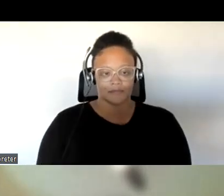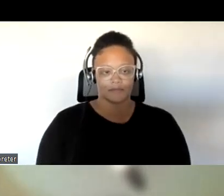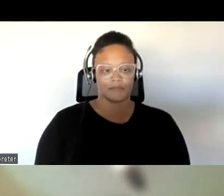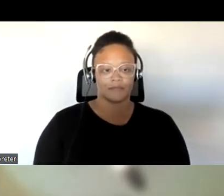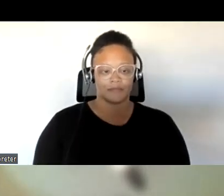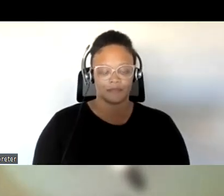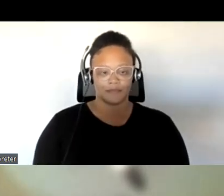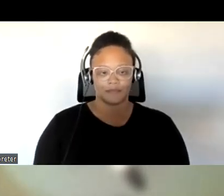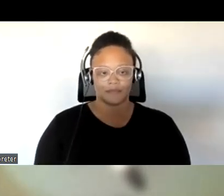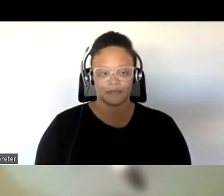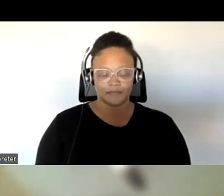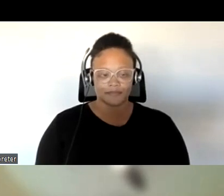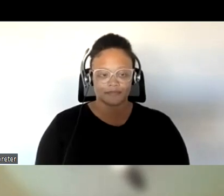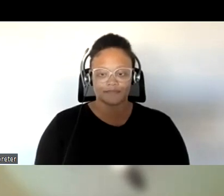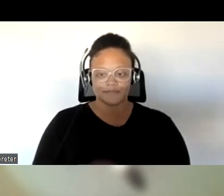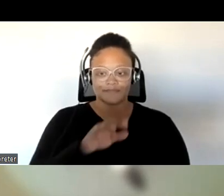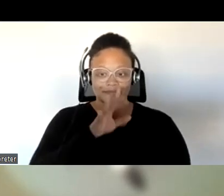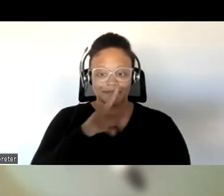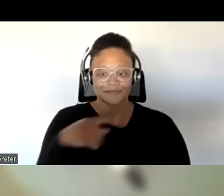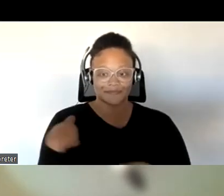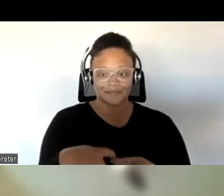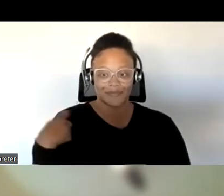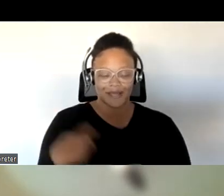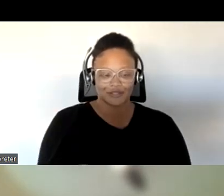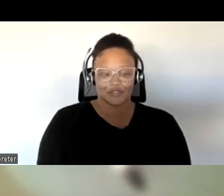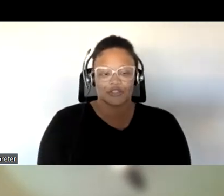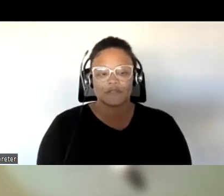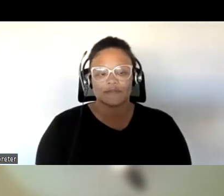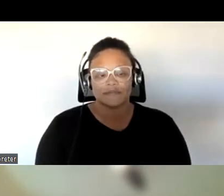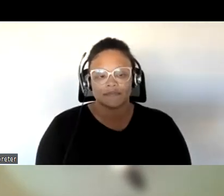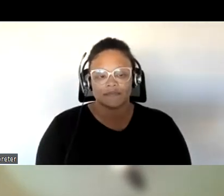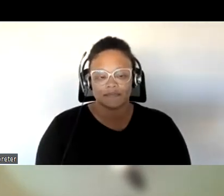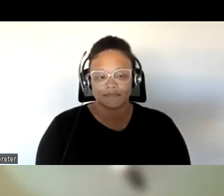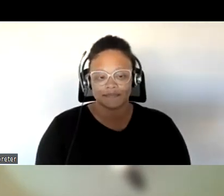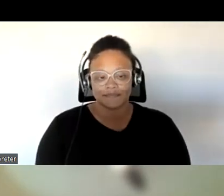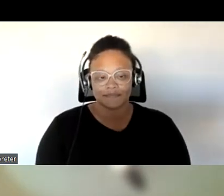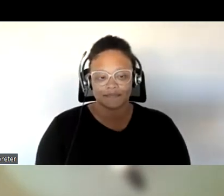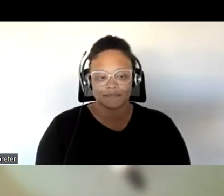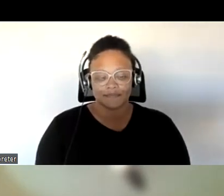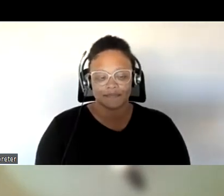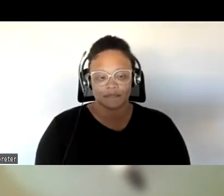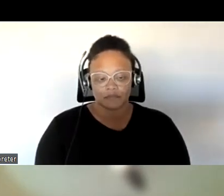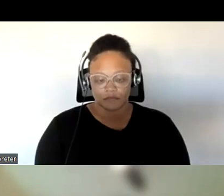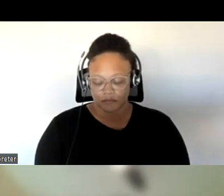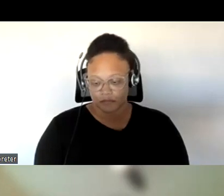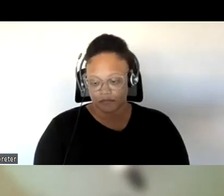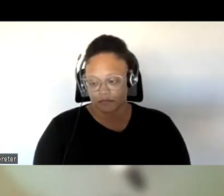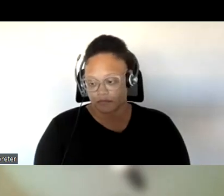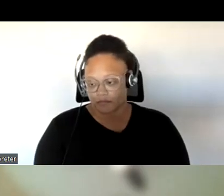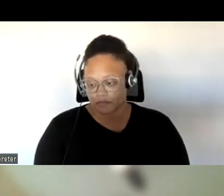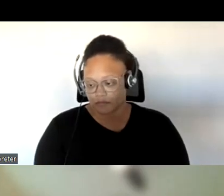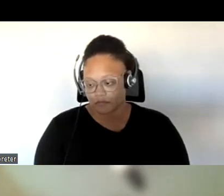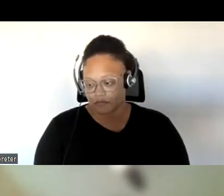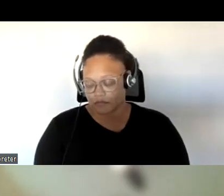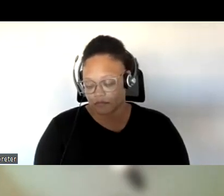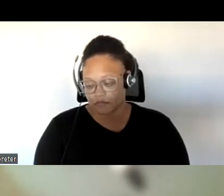Bueno, ¿me escucha? Yes. Ok, entonces, bueno, ya me contestaron la pregunta. El dinero lo van a